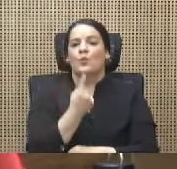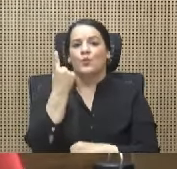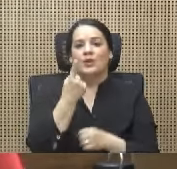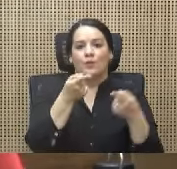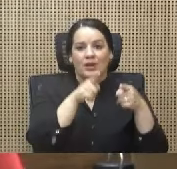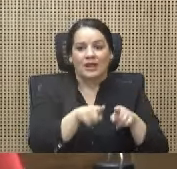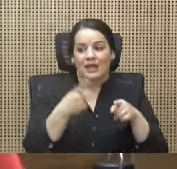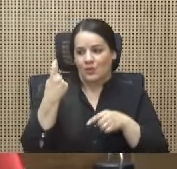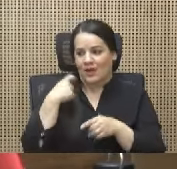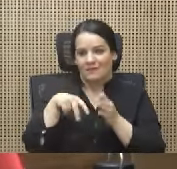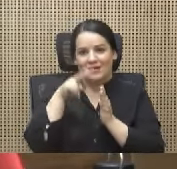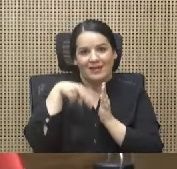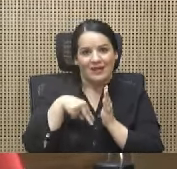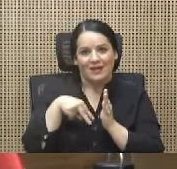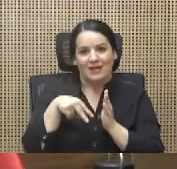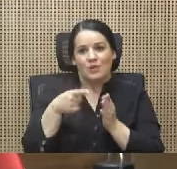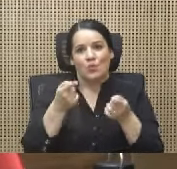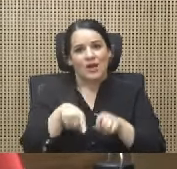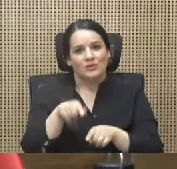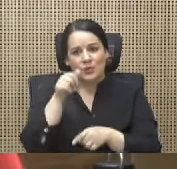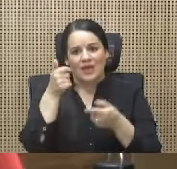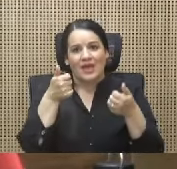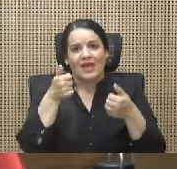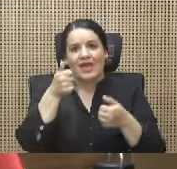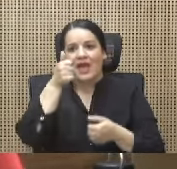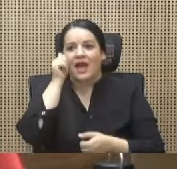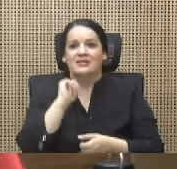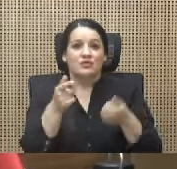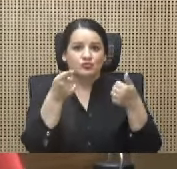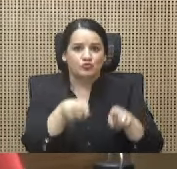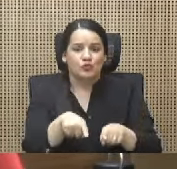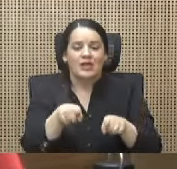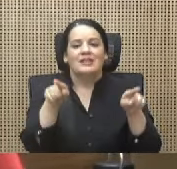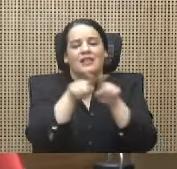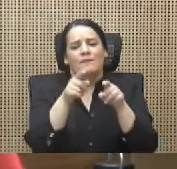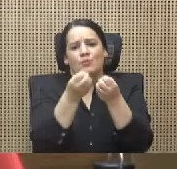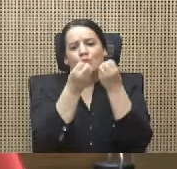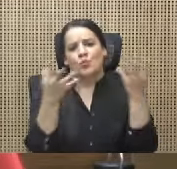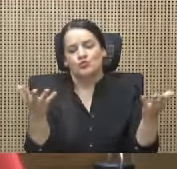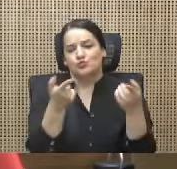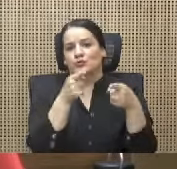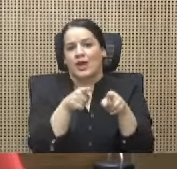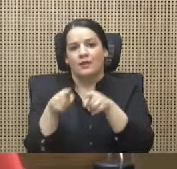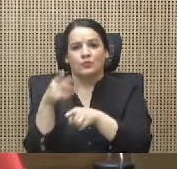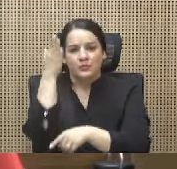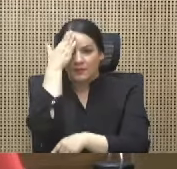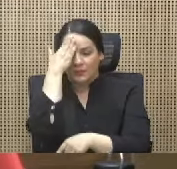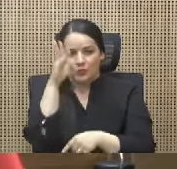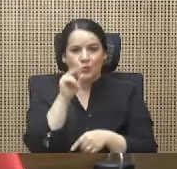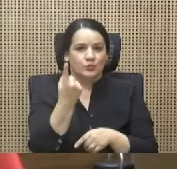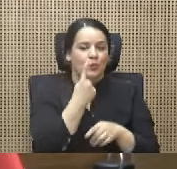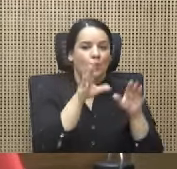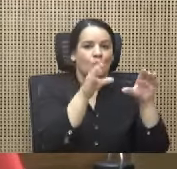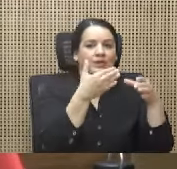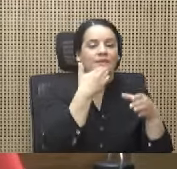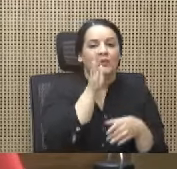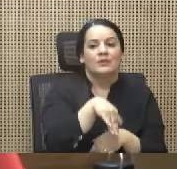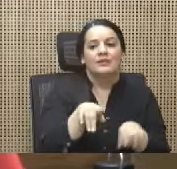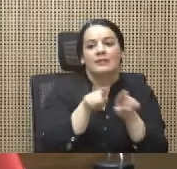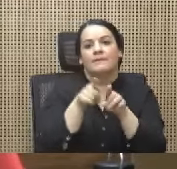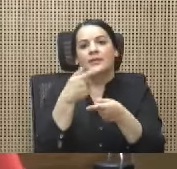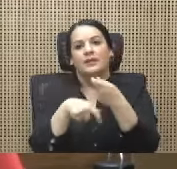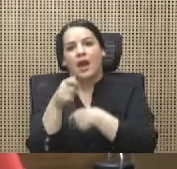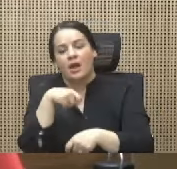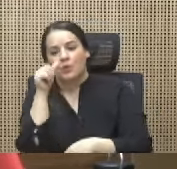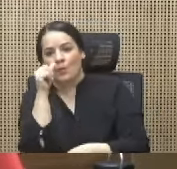que les acaba de leer, que es un caso de ayer, sino también por el montón de casos que sabemos, no únicamente de crimen organizado, pero también de